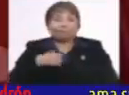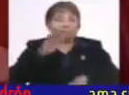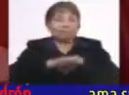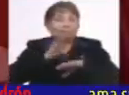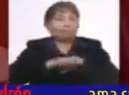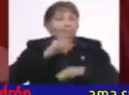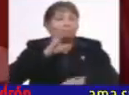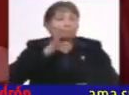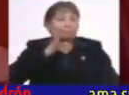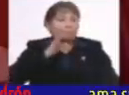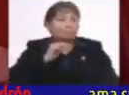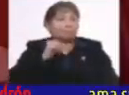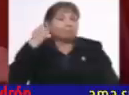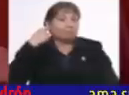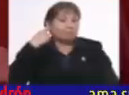llamado